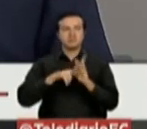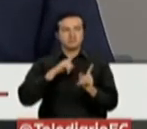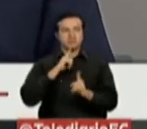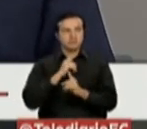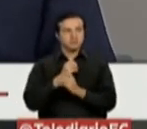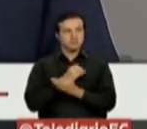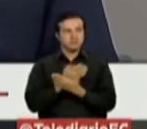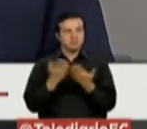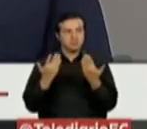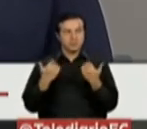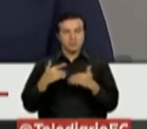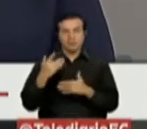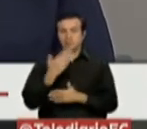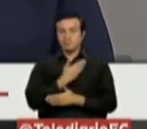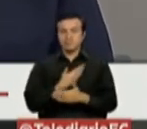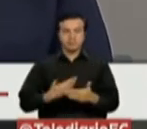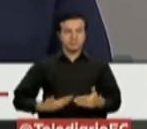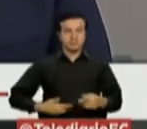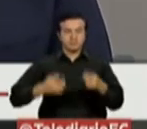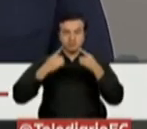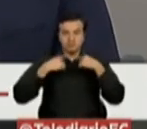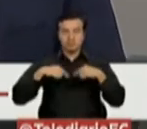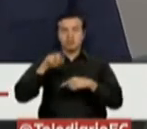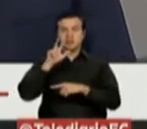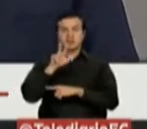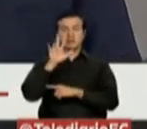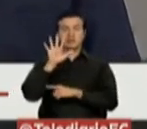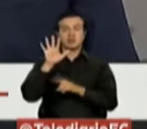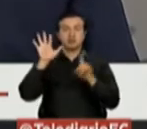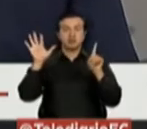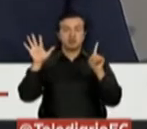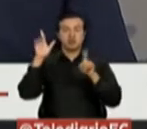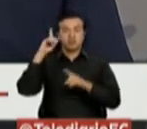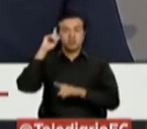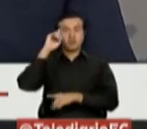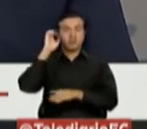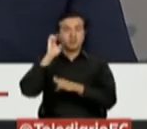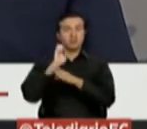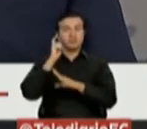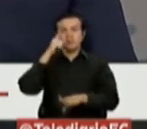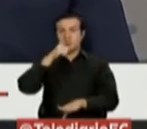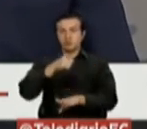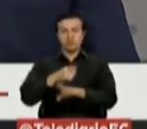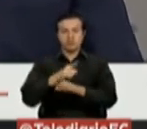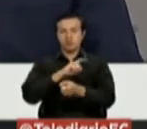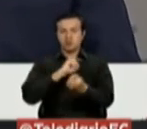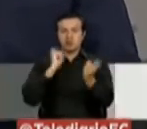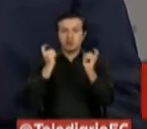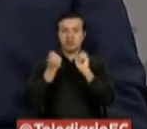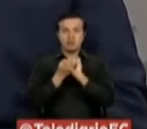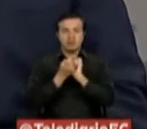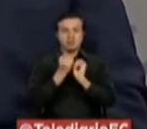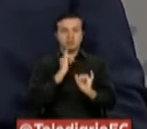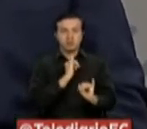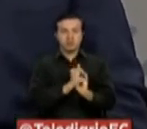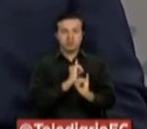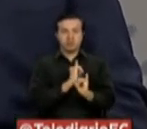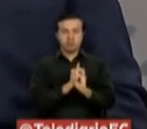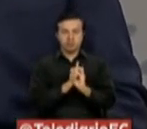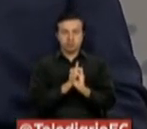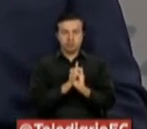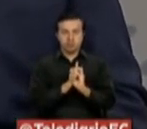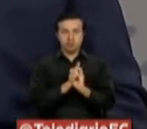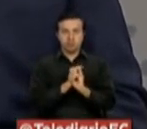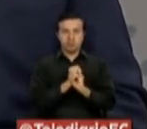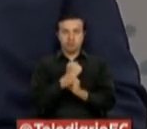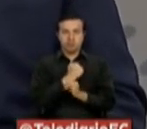7:46. Mediante decreto ejecutivo 356, el gobierno nacional dispuso el reemplazo del Instituto Ecuatoriano